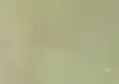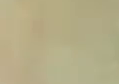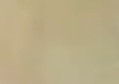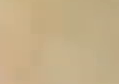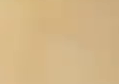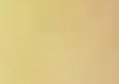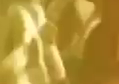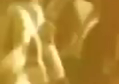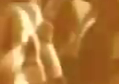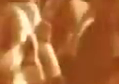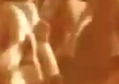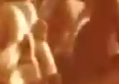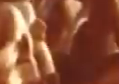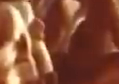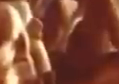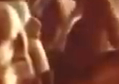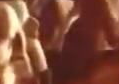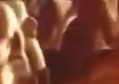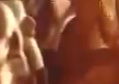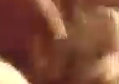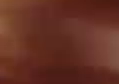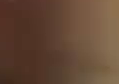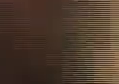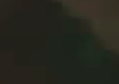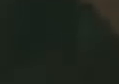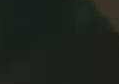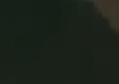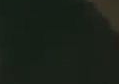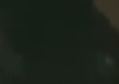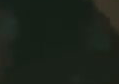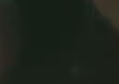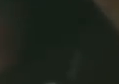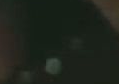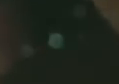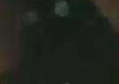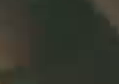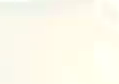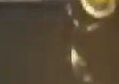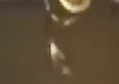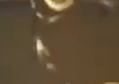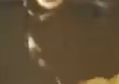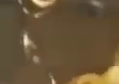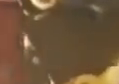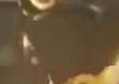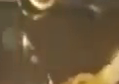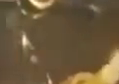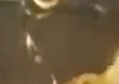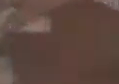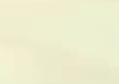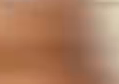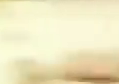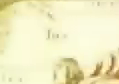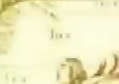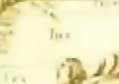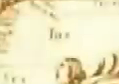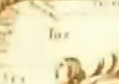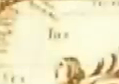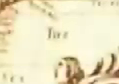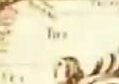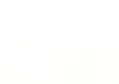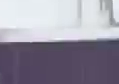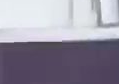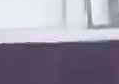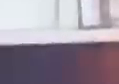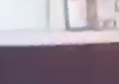de ser como Bolívar, de cumplir nuestro juramento con el futuro y la felicidad de esta patria. Una patria de